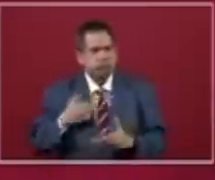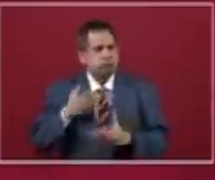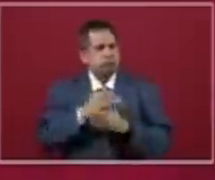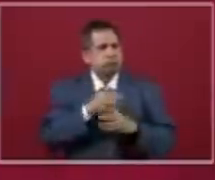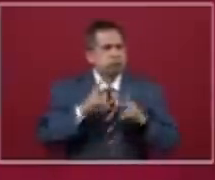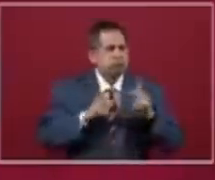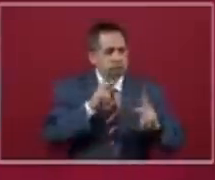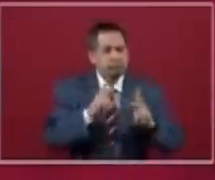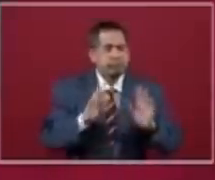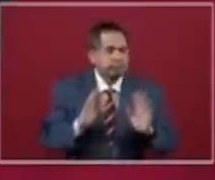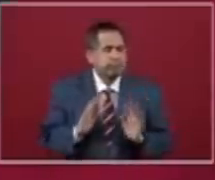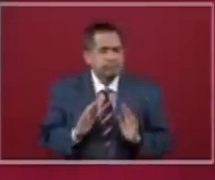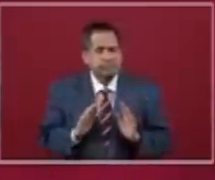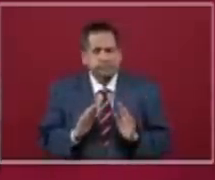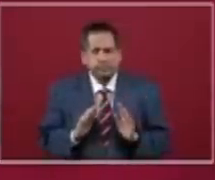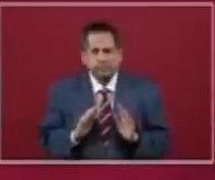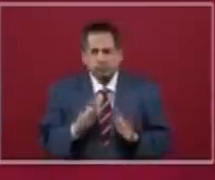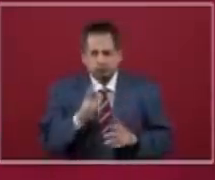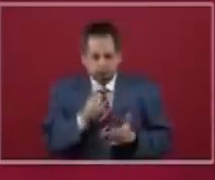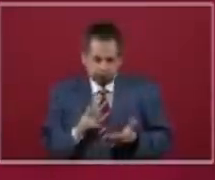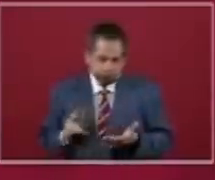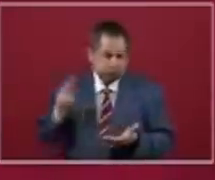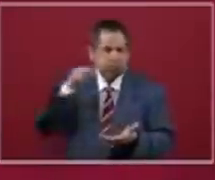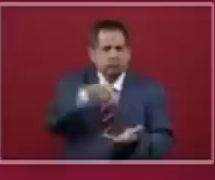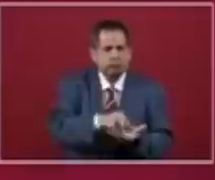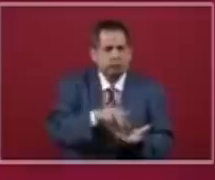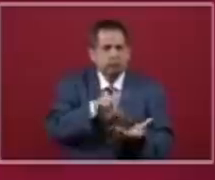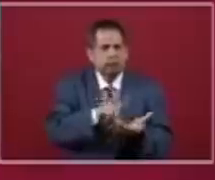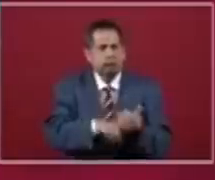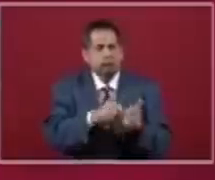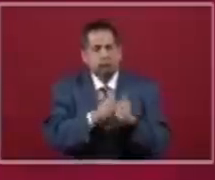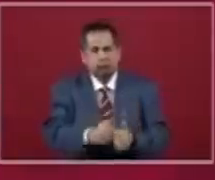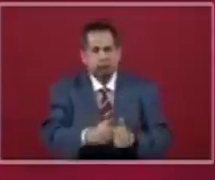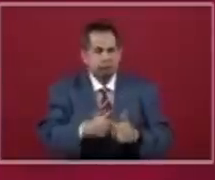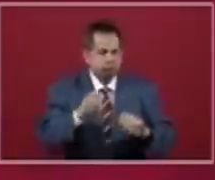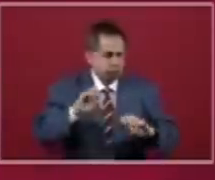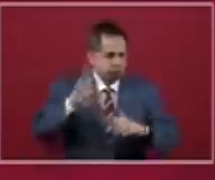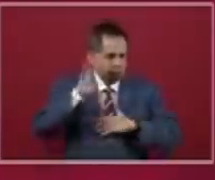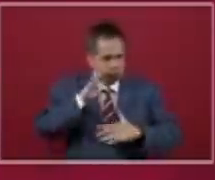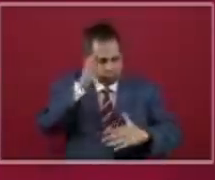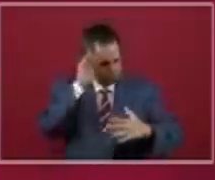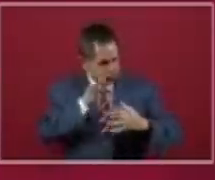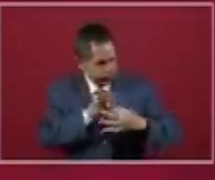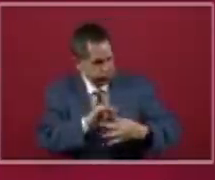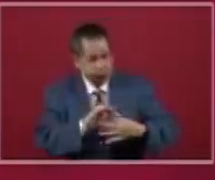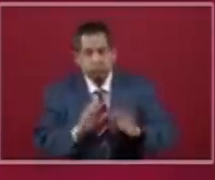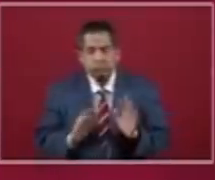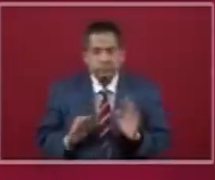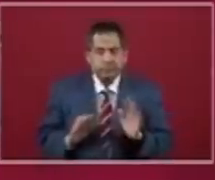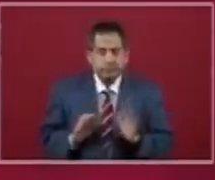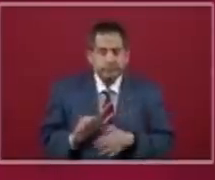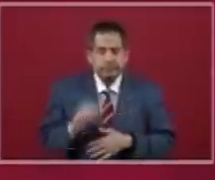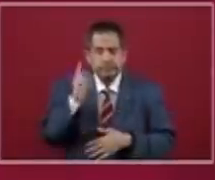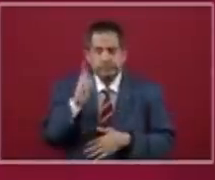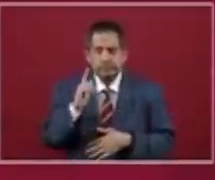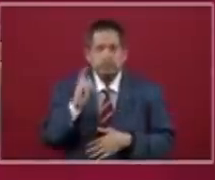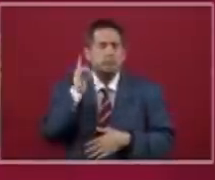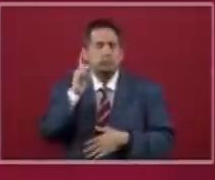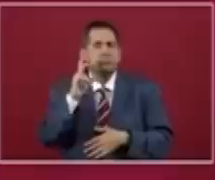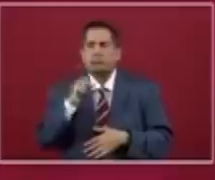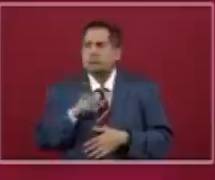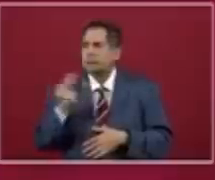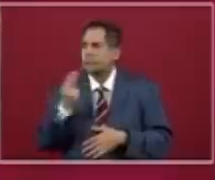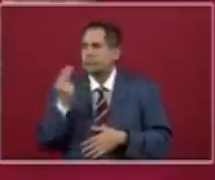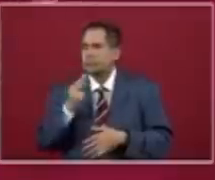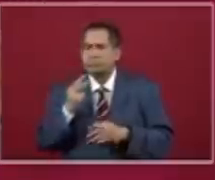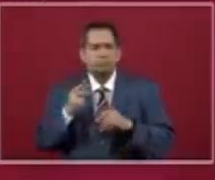Y fui y hice presencia y fijamos postura. Yo espero que no regrese